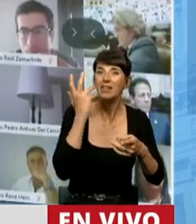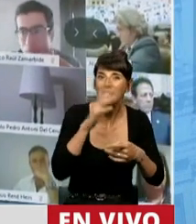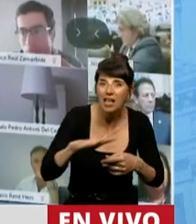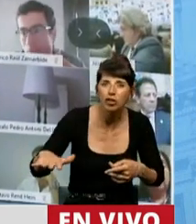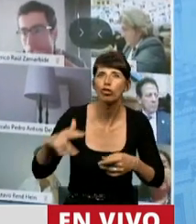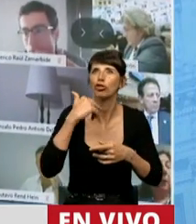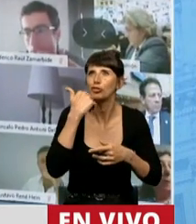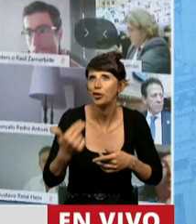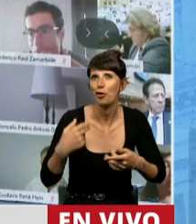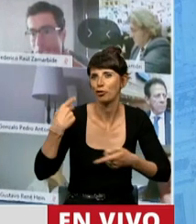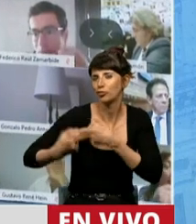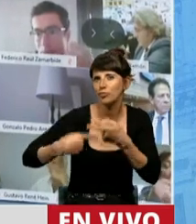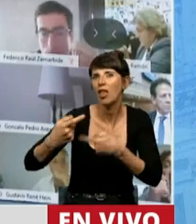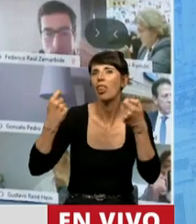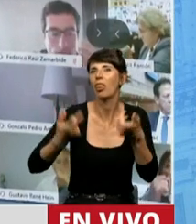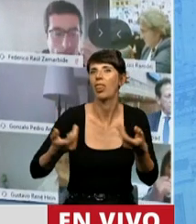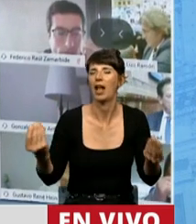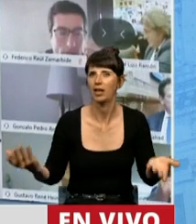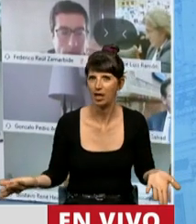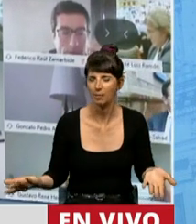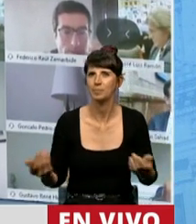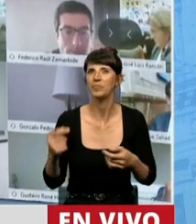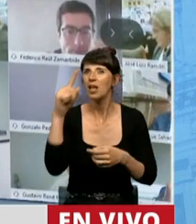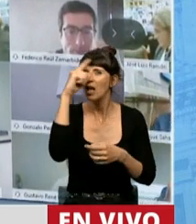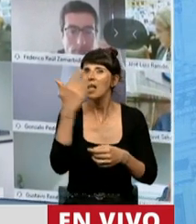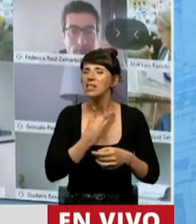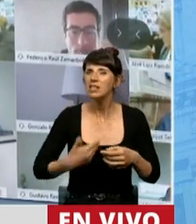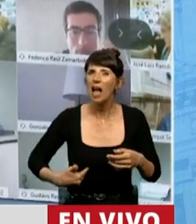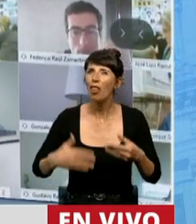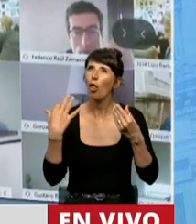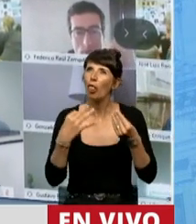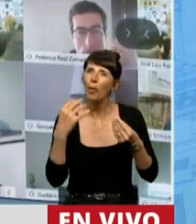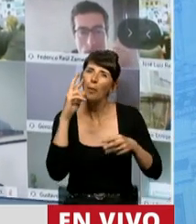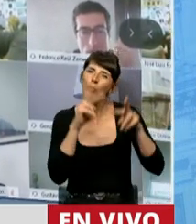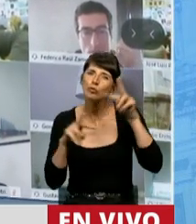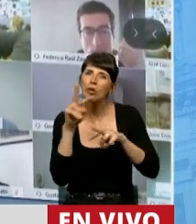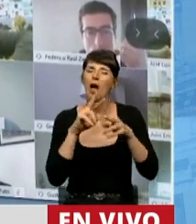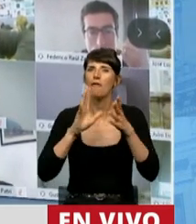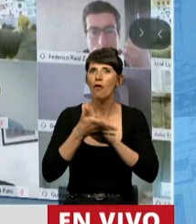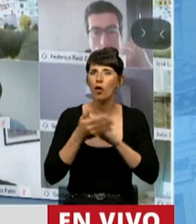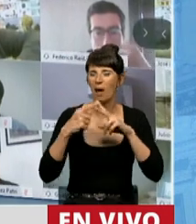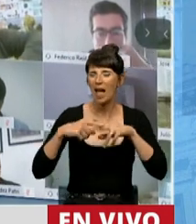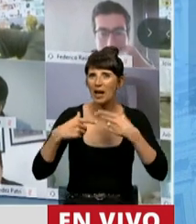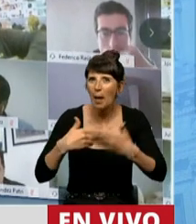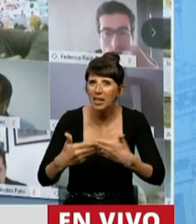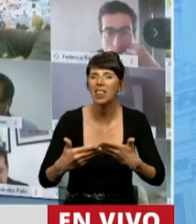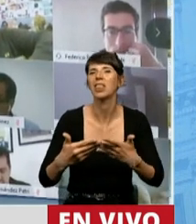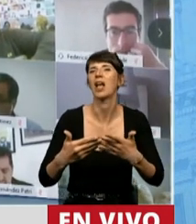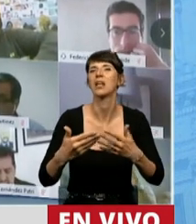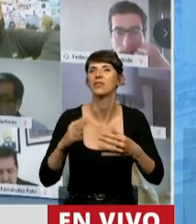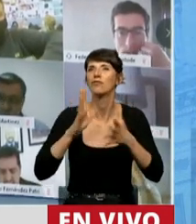presente sino que debe ser y debe manejar estas herramientas de manera inteligente de manera ia de